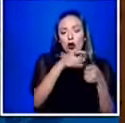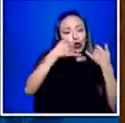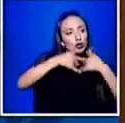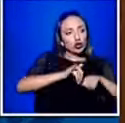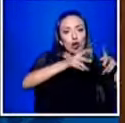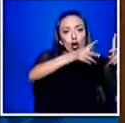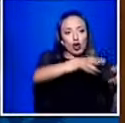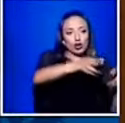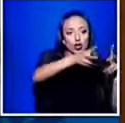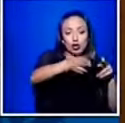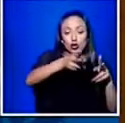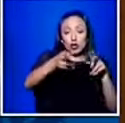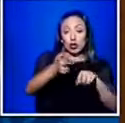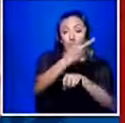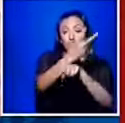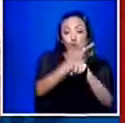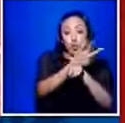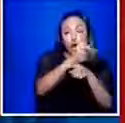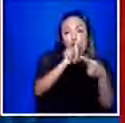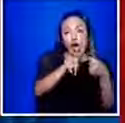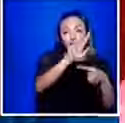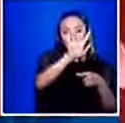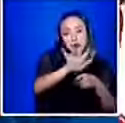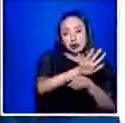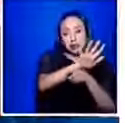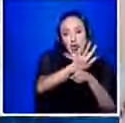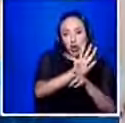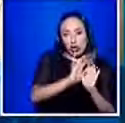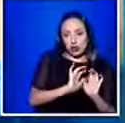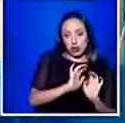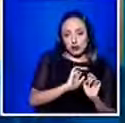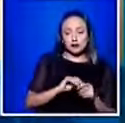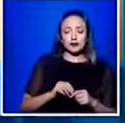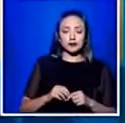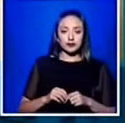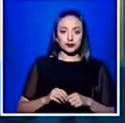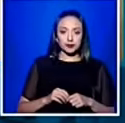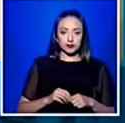donde los cortes van de 3 y 5 horas durante el día y la noche.